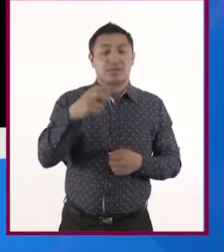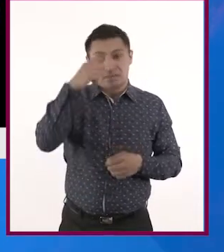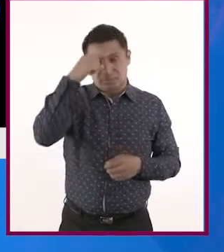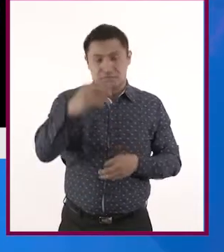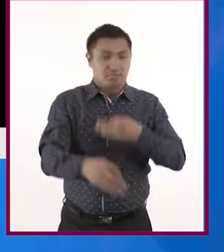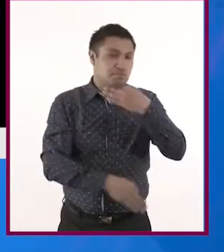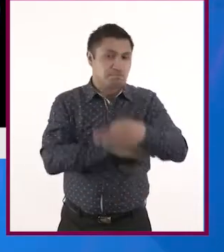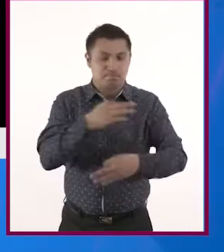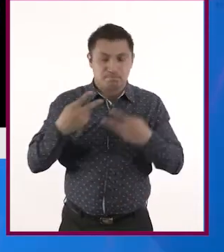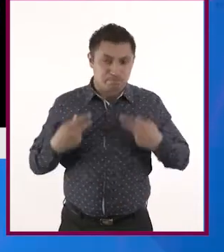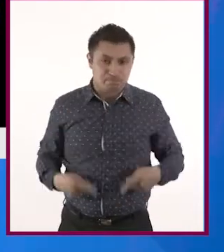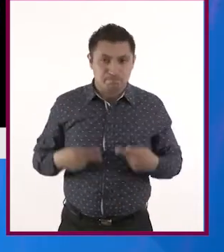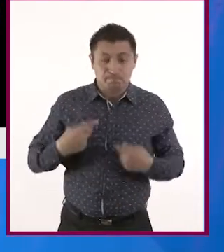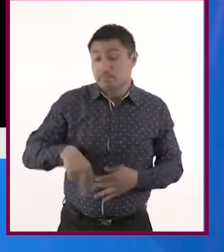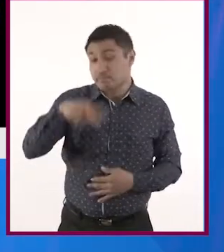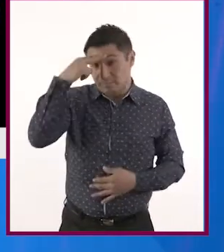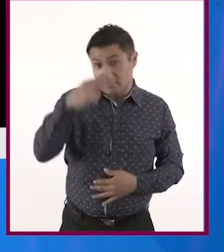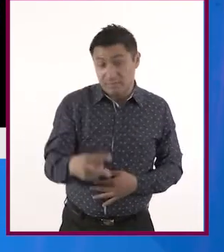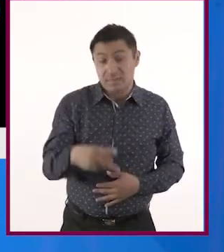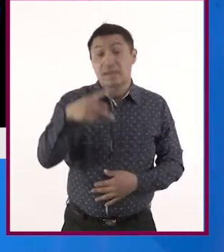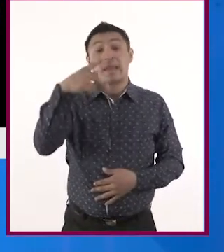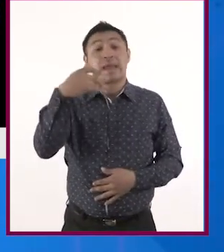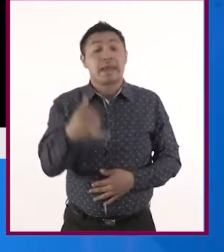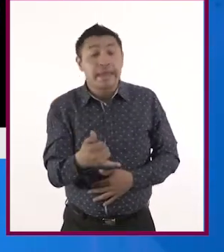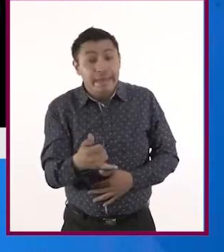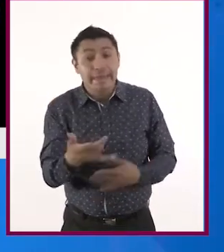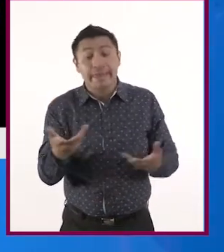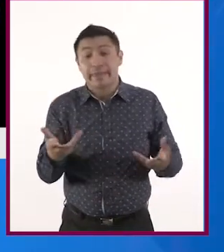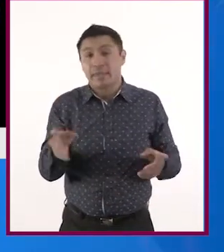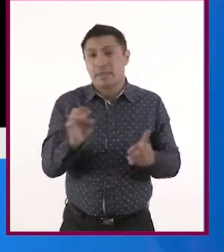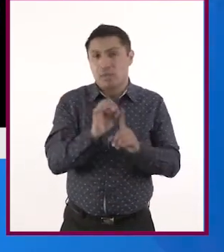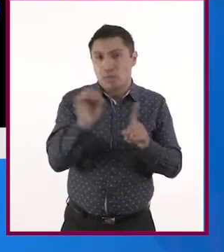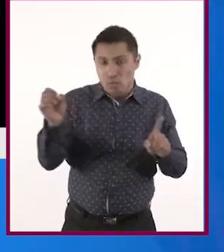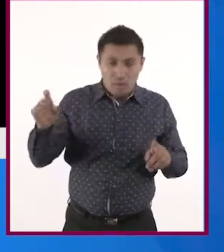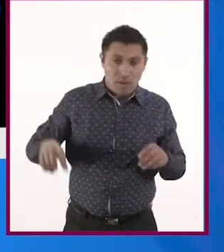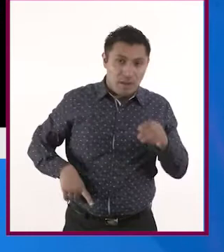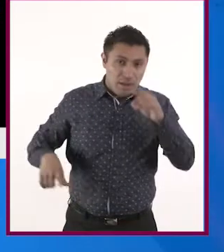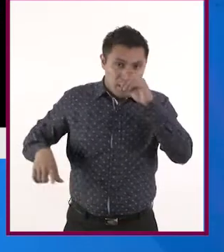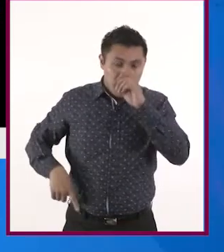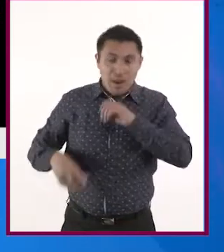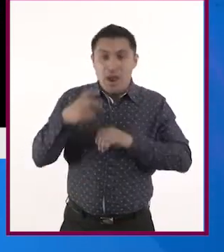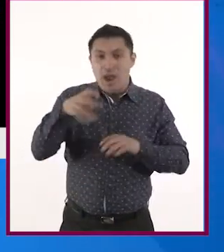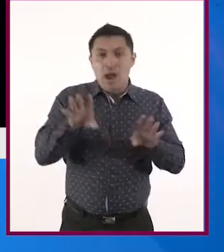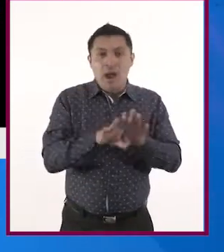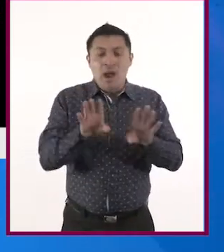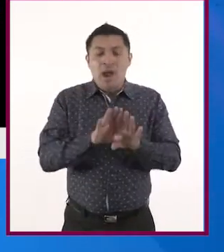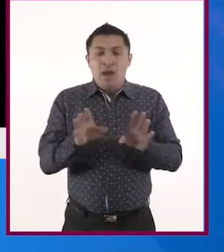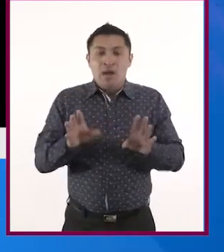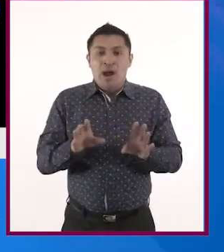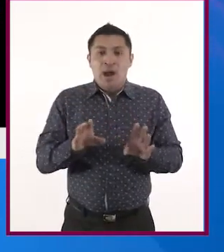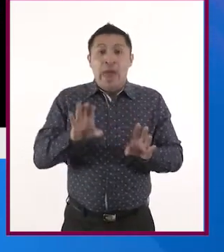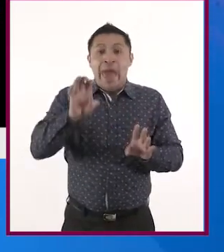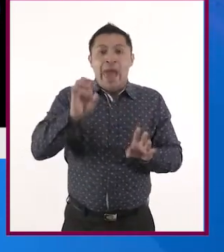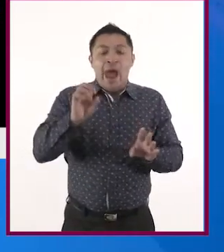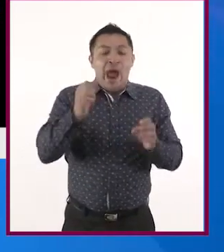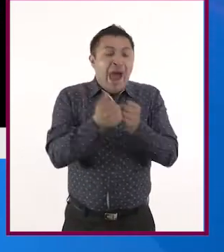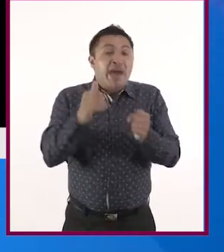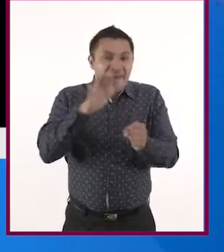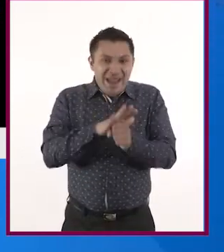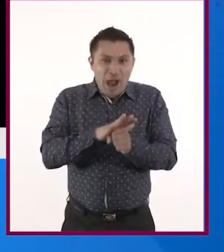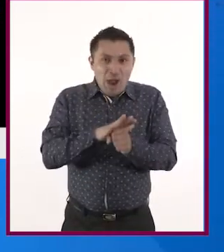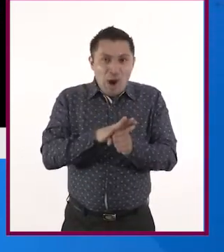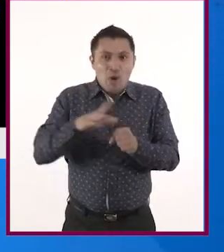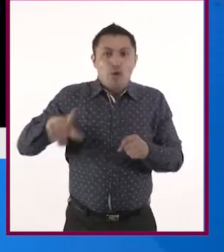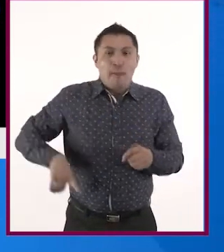los mexicanos. Y la estructura, el Estado, que es la estructura de administración